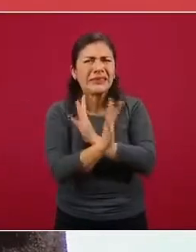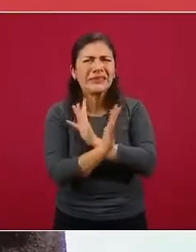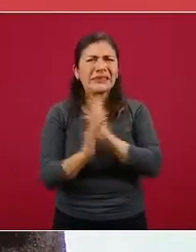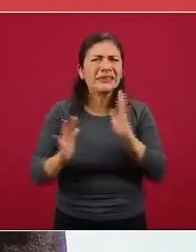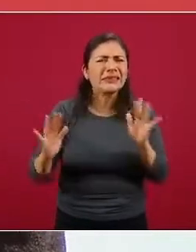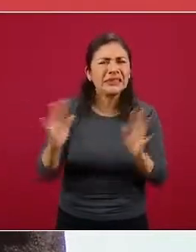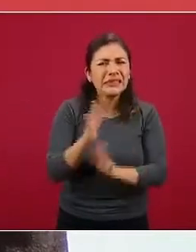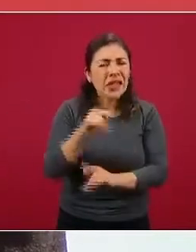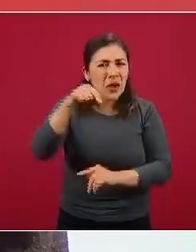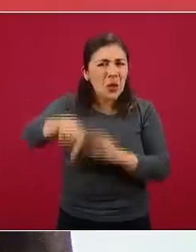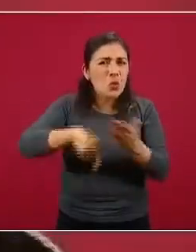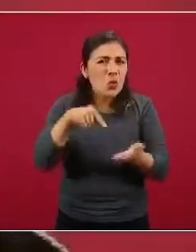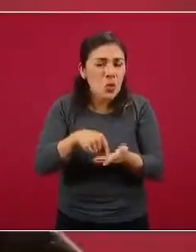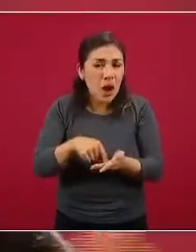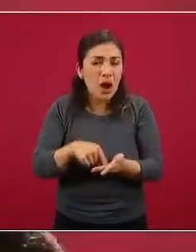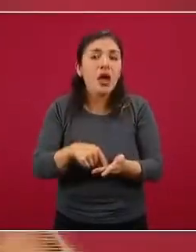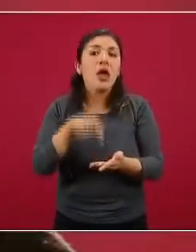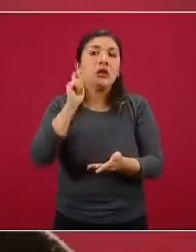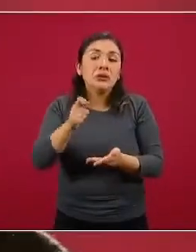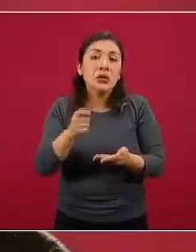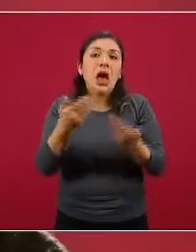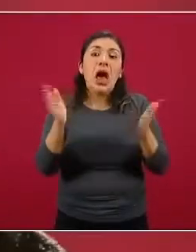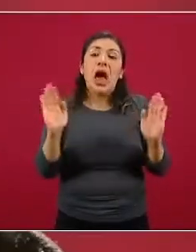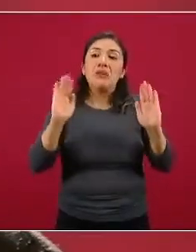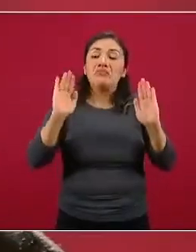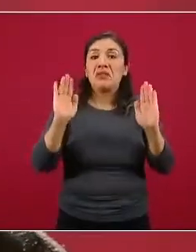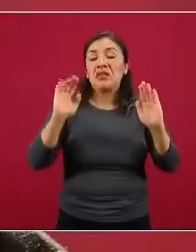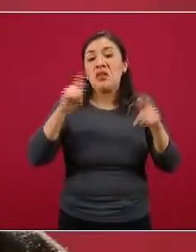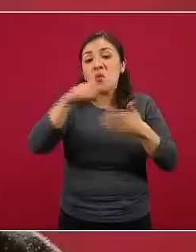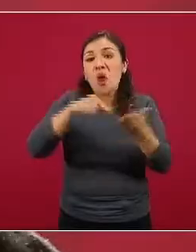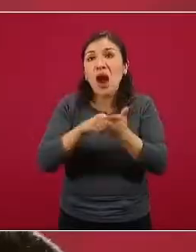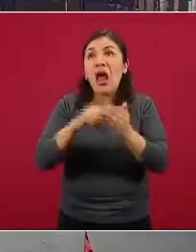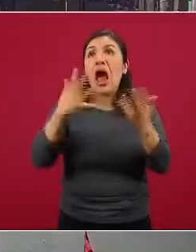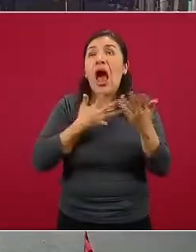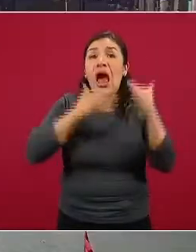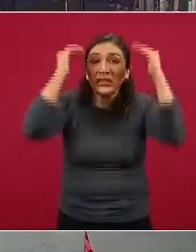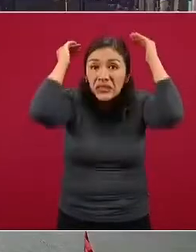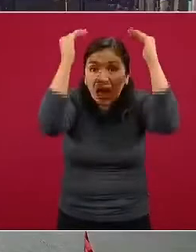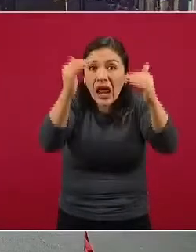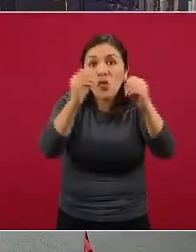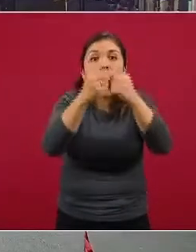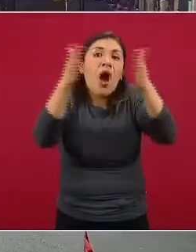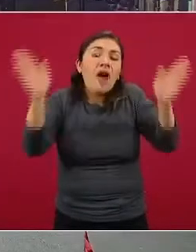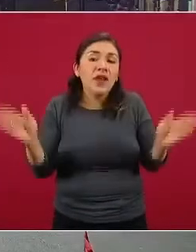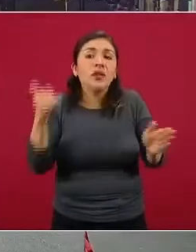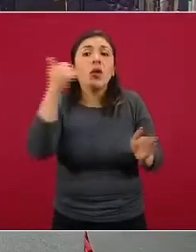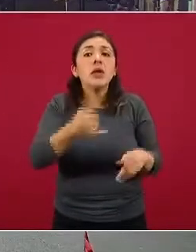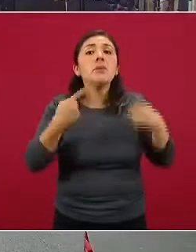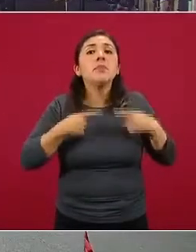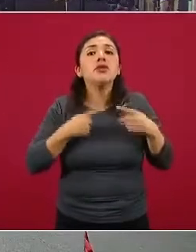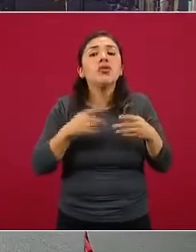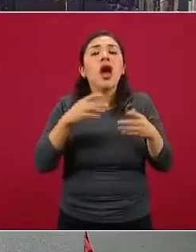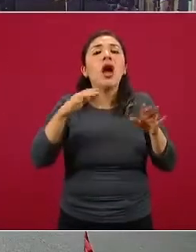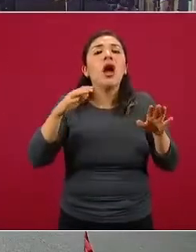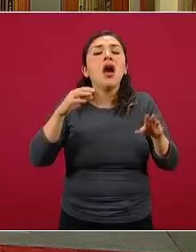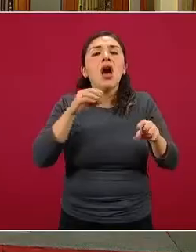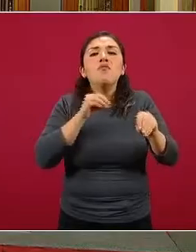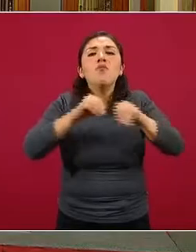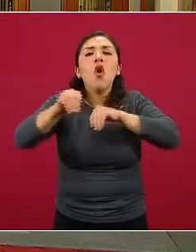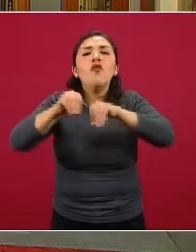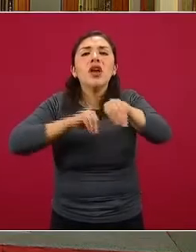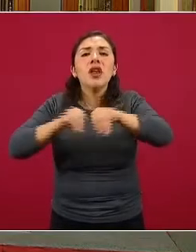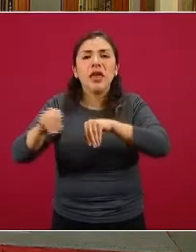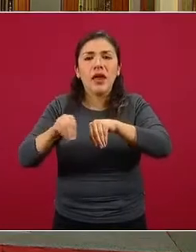espacio público definido, sea este cerrado o abierto, y la movilidad de las personas. La movilidad no se refiere